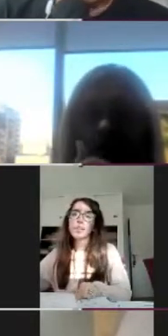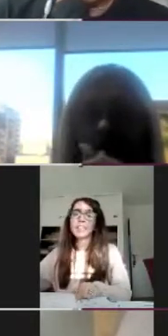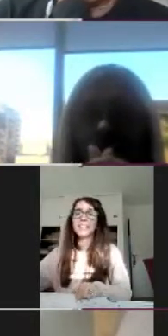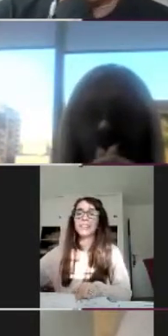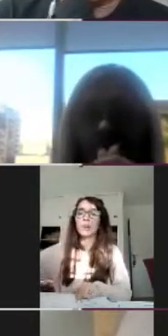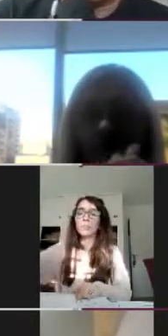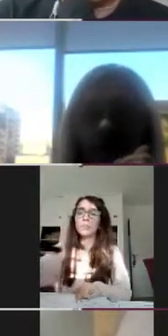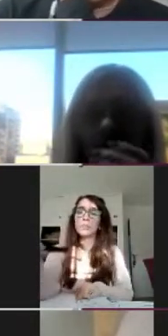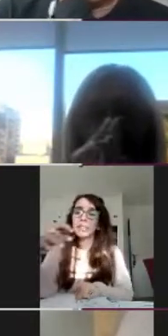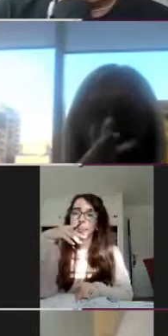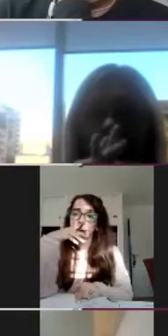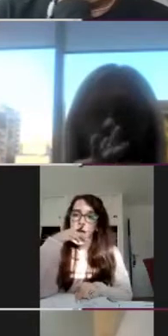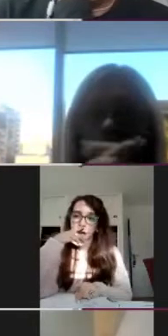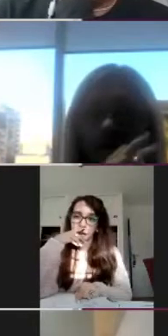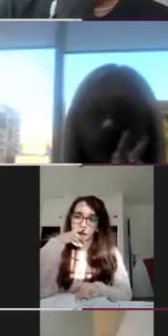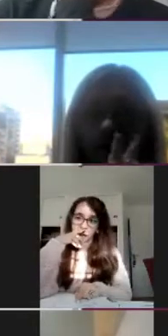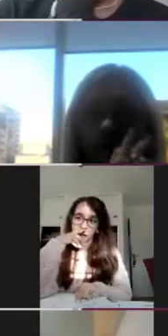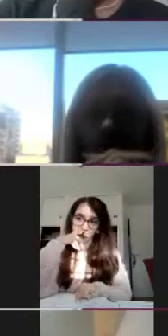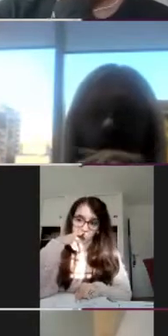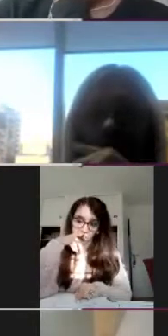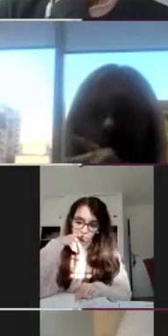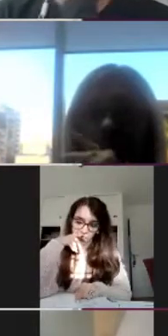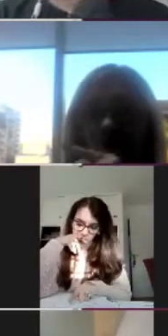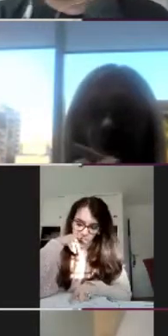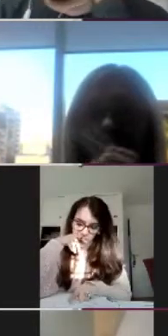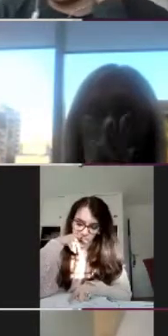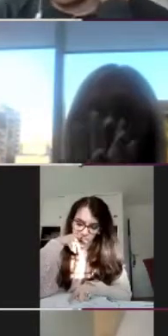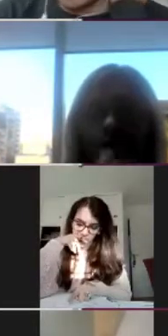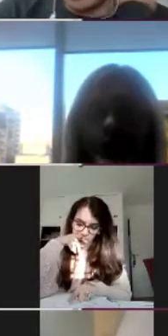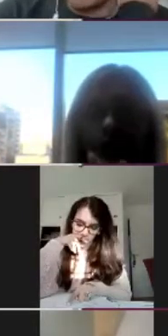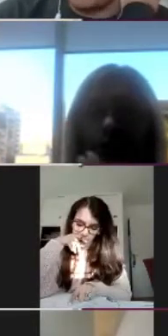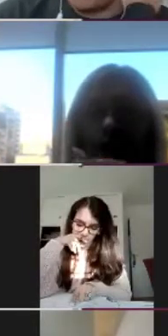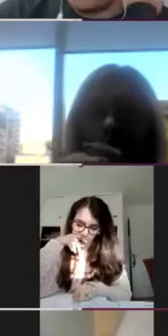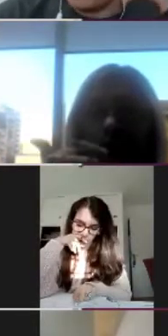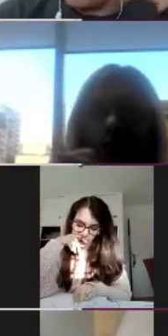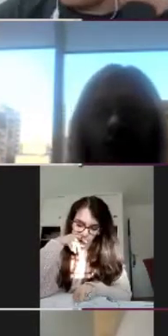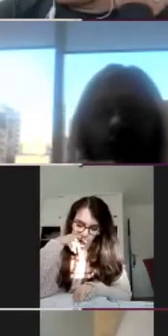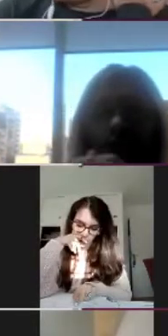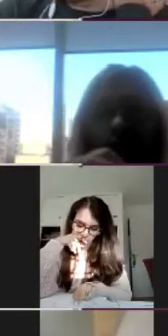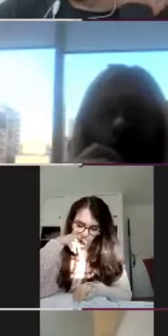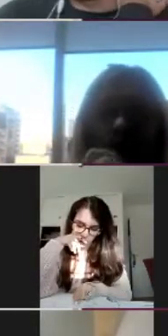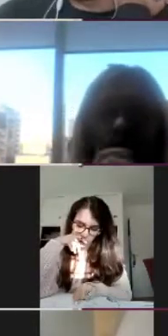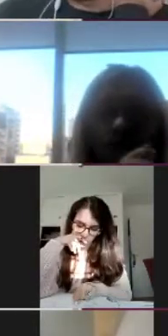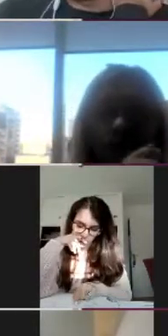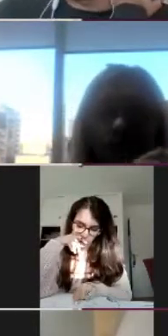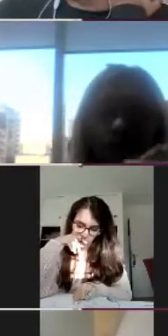caja? actualización lo puse. Sí. ¿Cuánto te da el haber de A caja? ver.